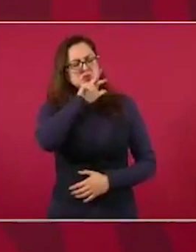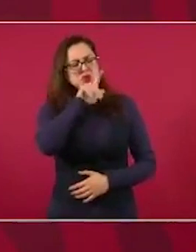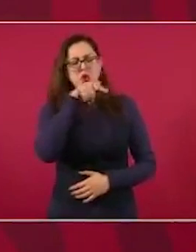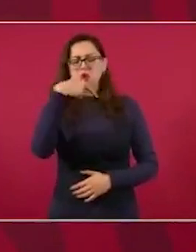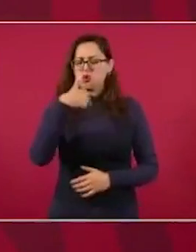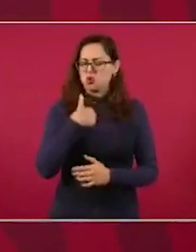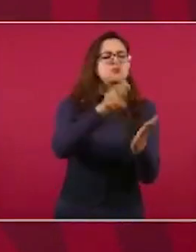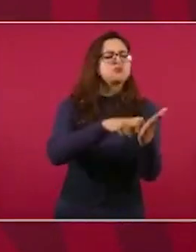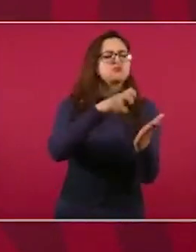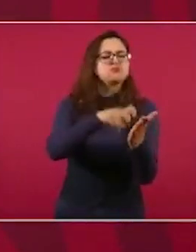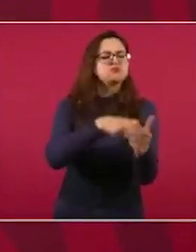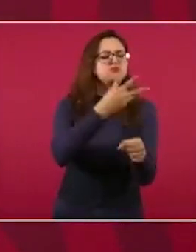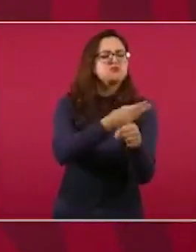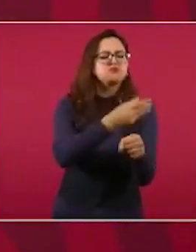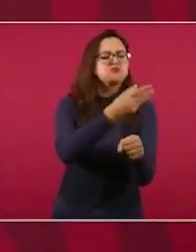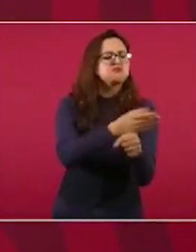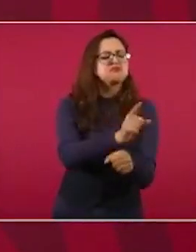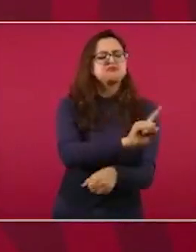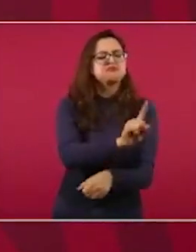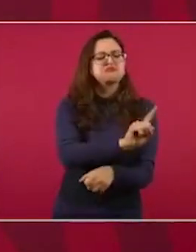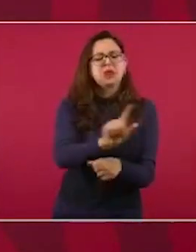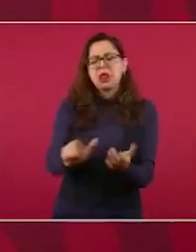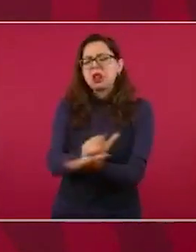de 2/3 partes. Un plan B.